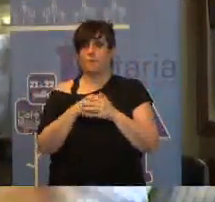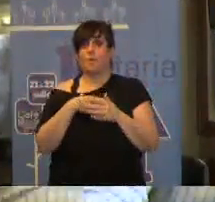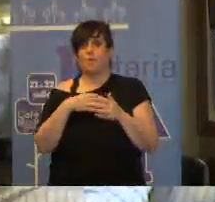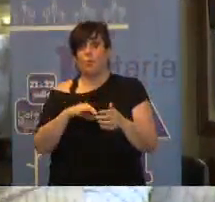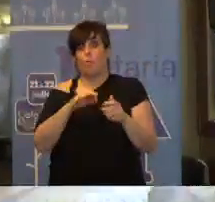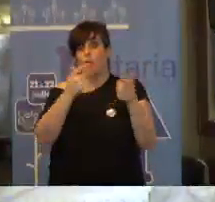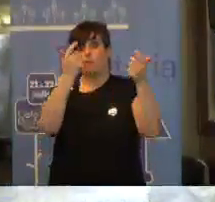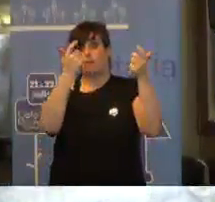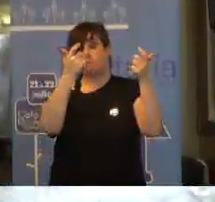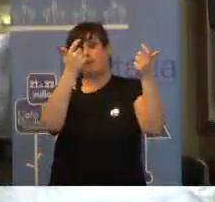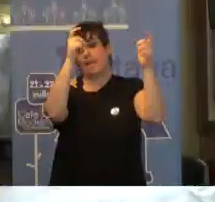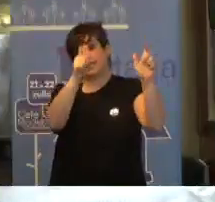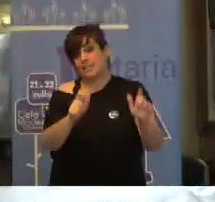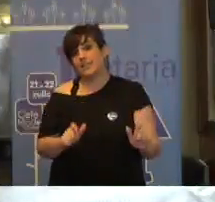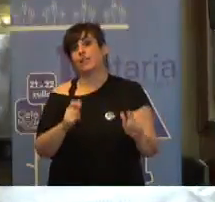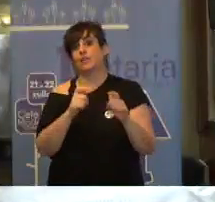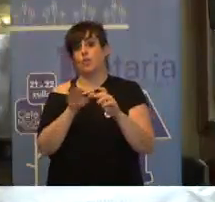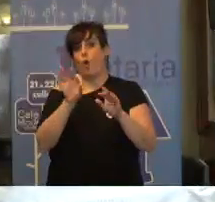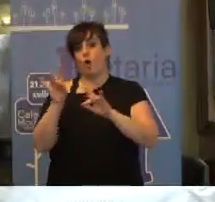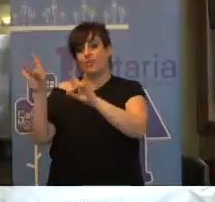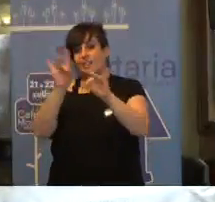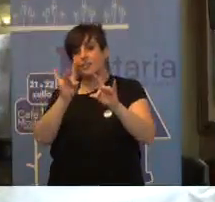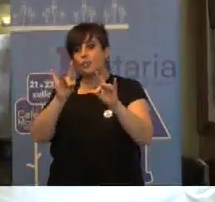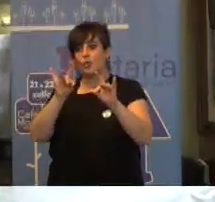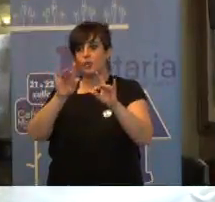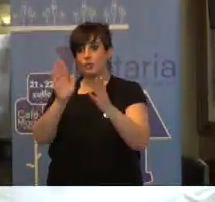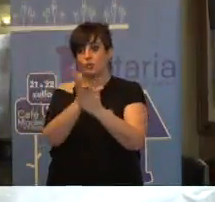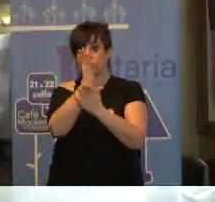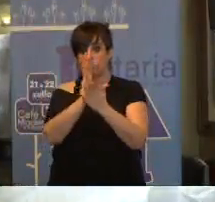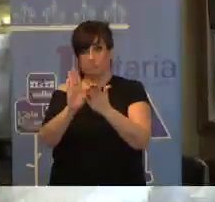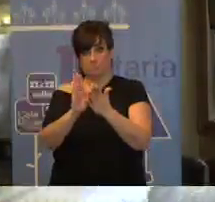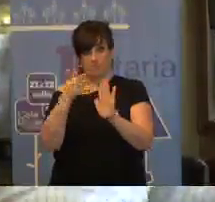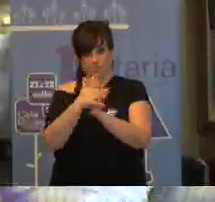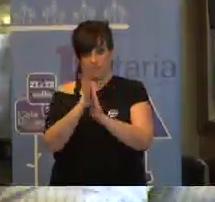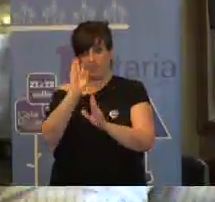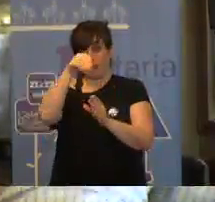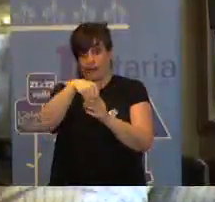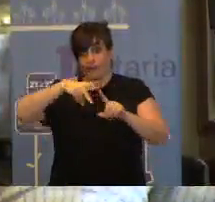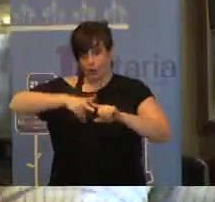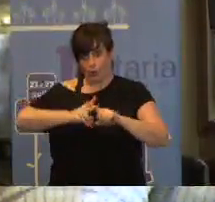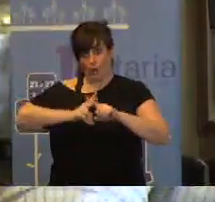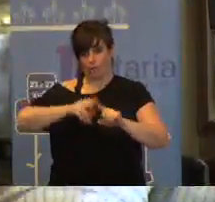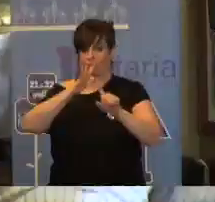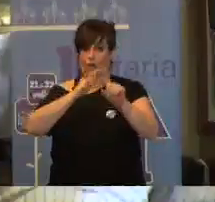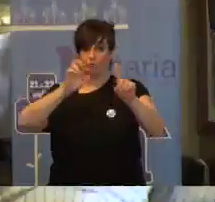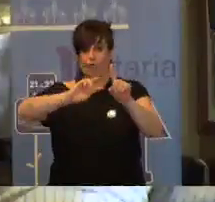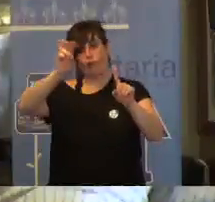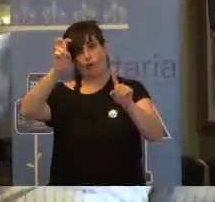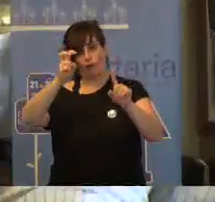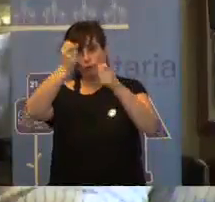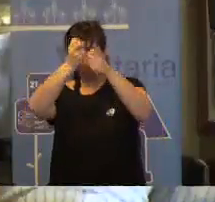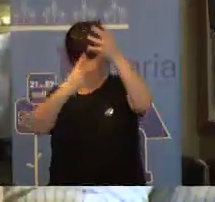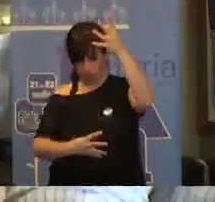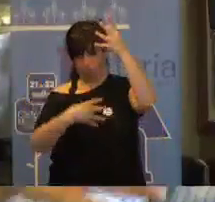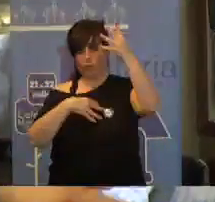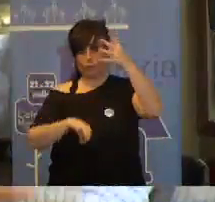áreas territoriais, ir creando distintos foros dentro de esa ferramenta que temos infrautilizada,